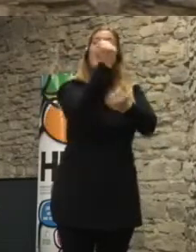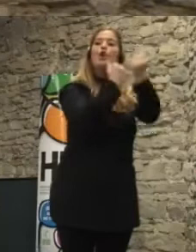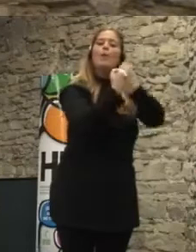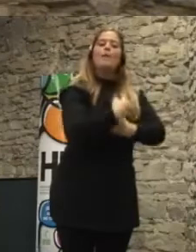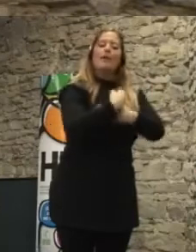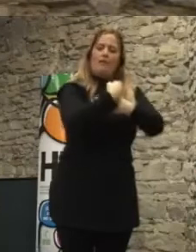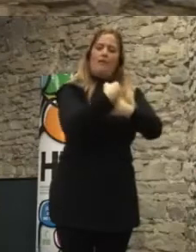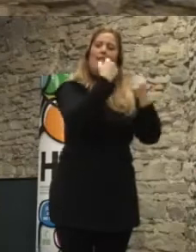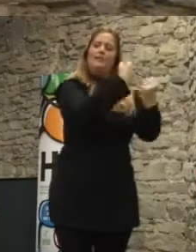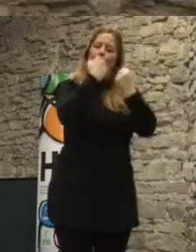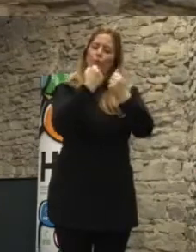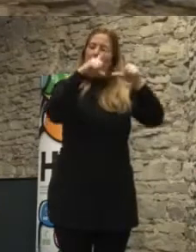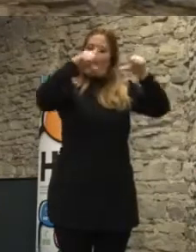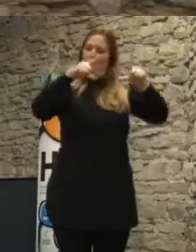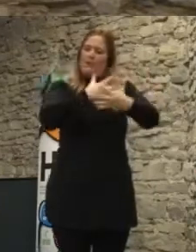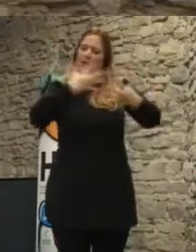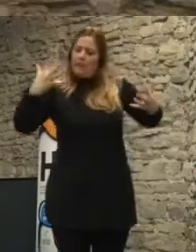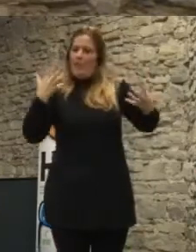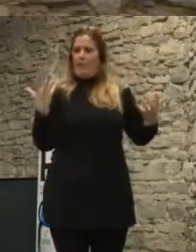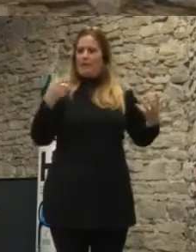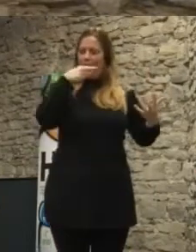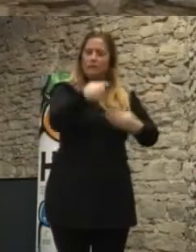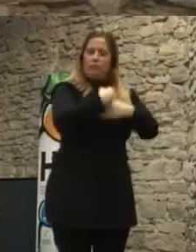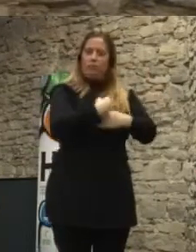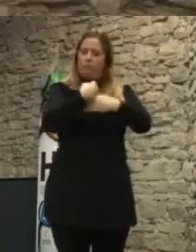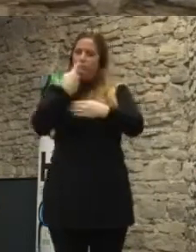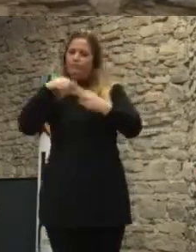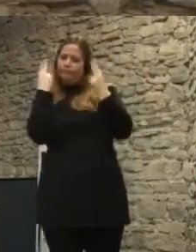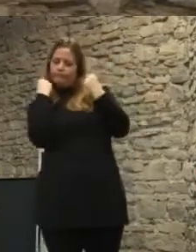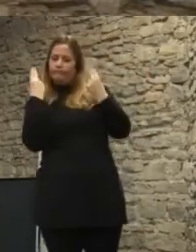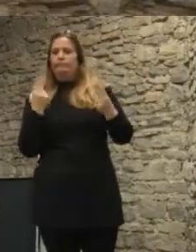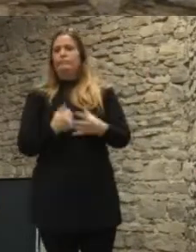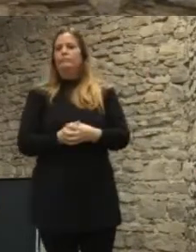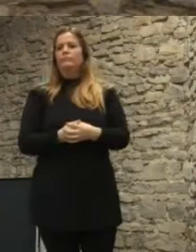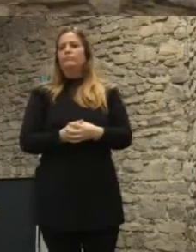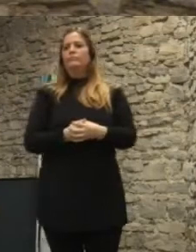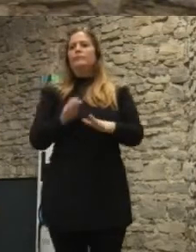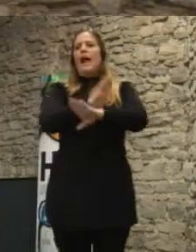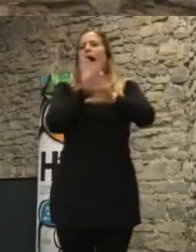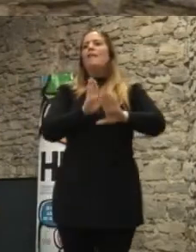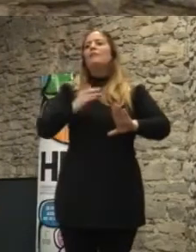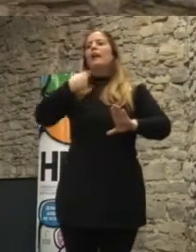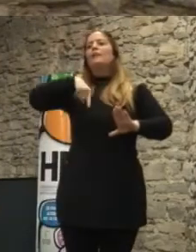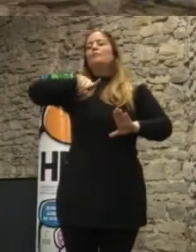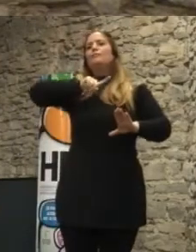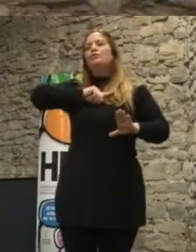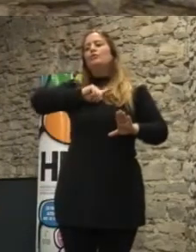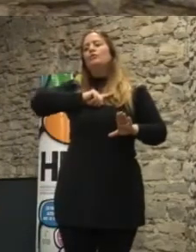instituciones, grandes empresas, corporaciones, etc., ¿no? Estamos inmersos en un